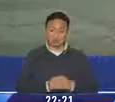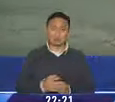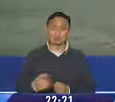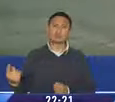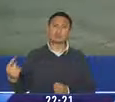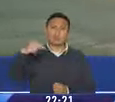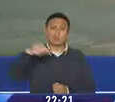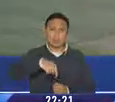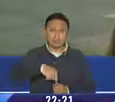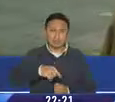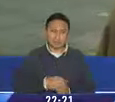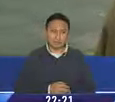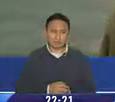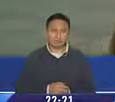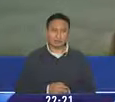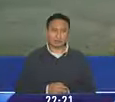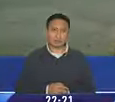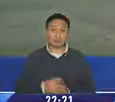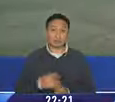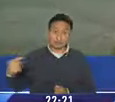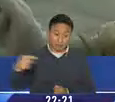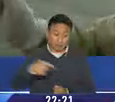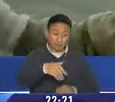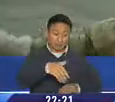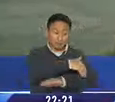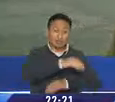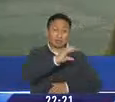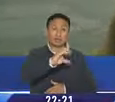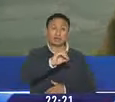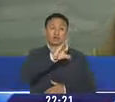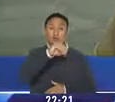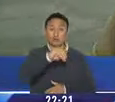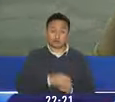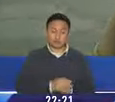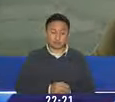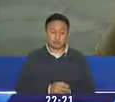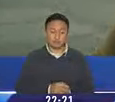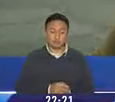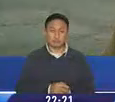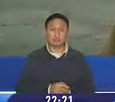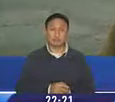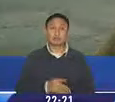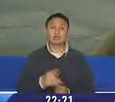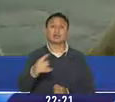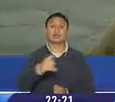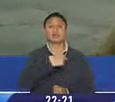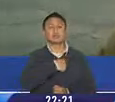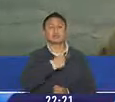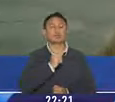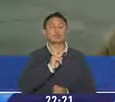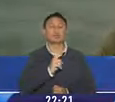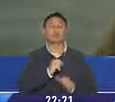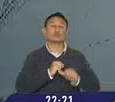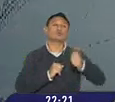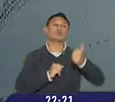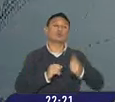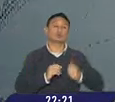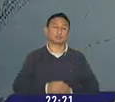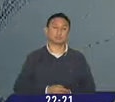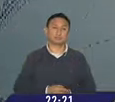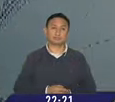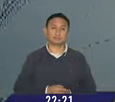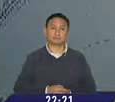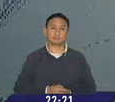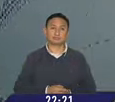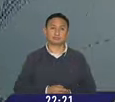vienen hasta esta calle? La Francisco Cobo, hasta la Gonzalo Martín de abajo, ¿por qué no vienen? Eso no nos pertenece a nosotros.